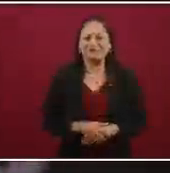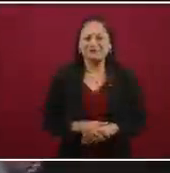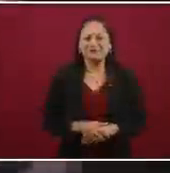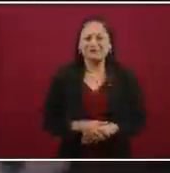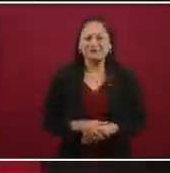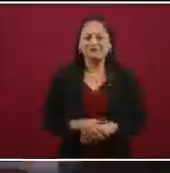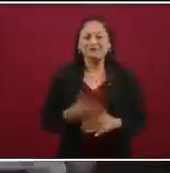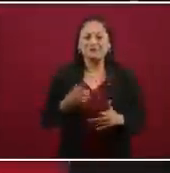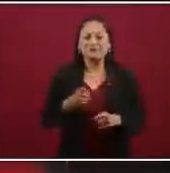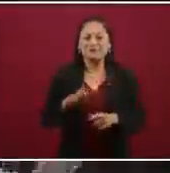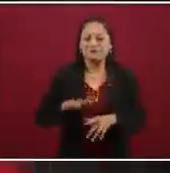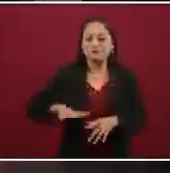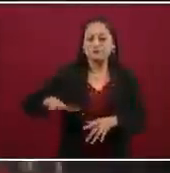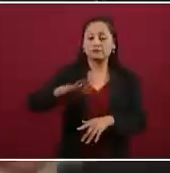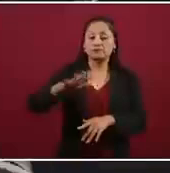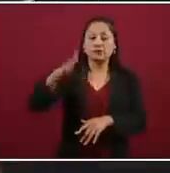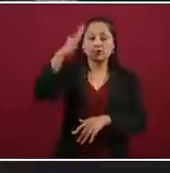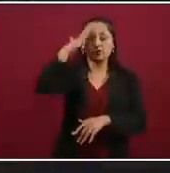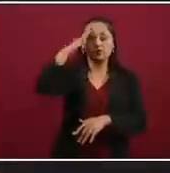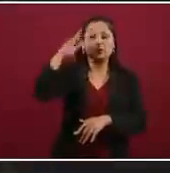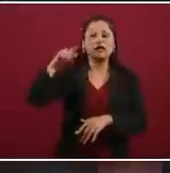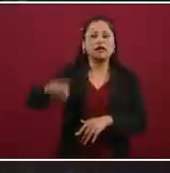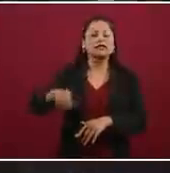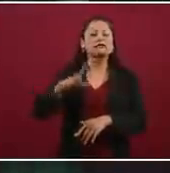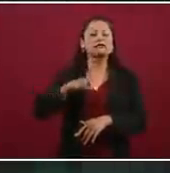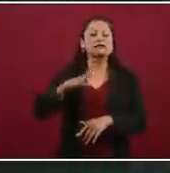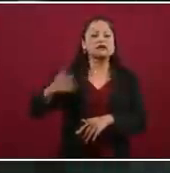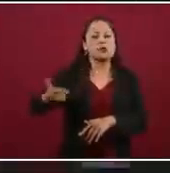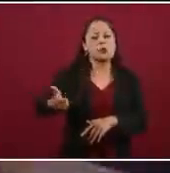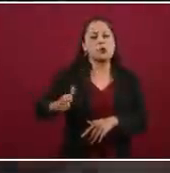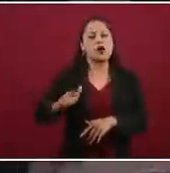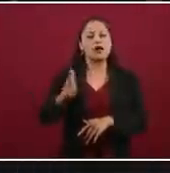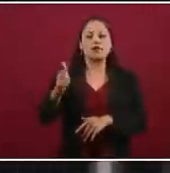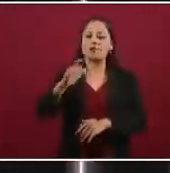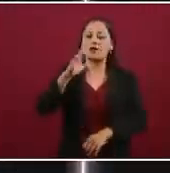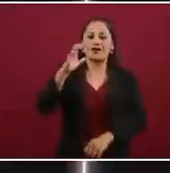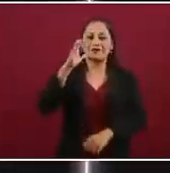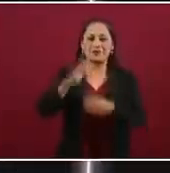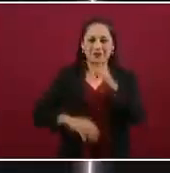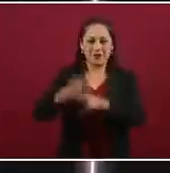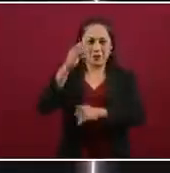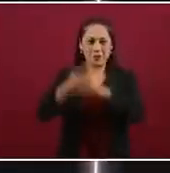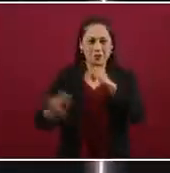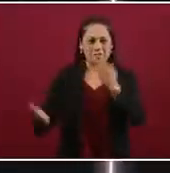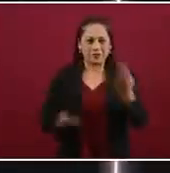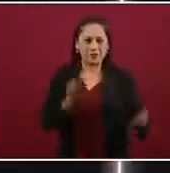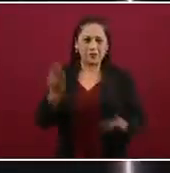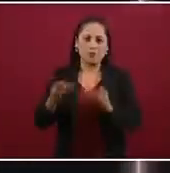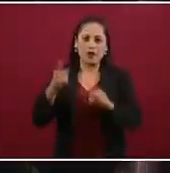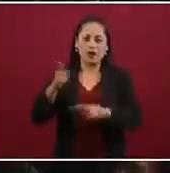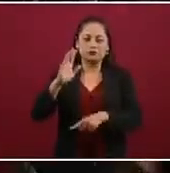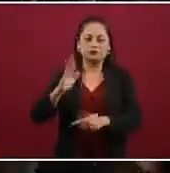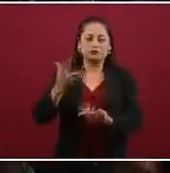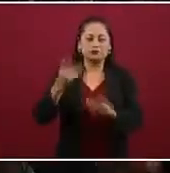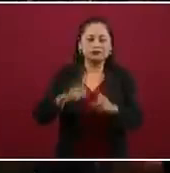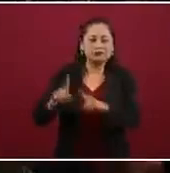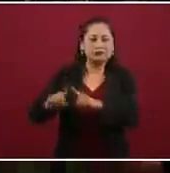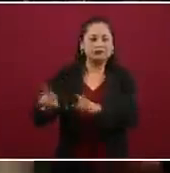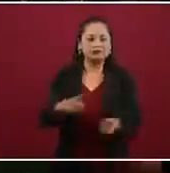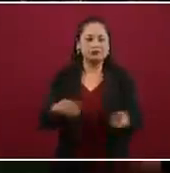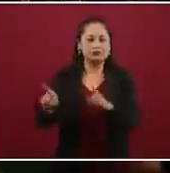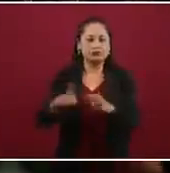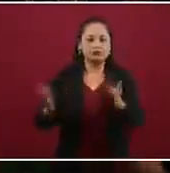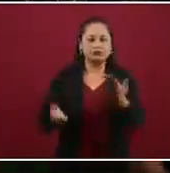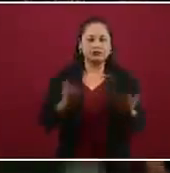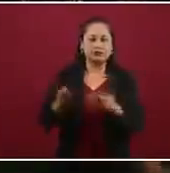escenario principal está Guanajuato. Guanajuato culmina todo el repaso de las músicas y las danzas de México, le tocó el